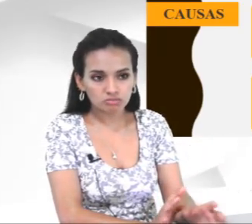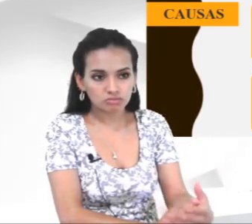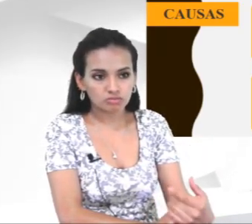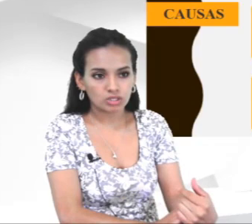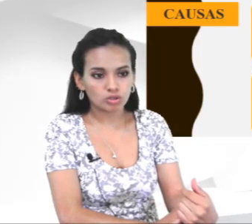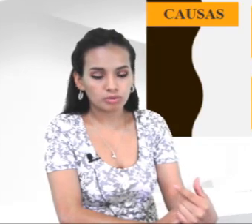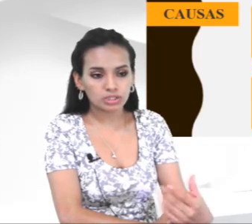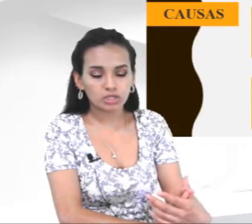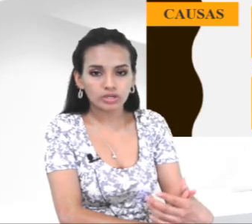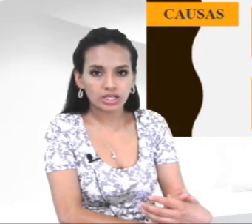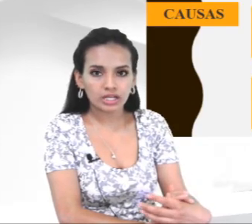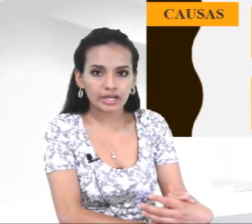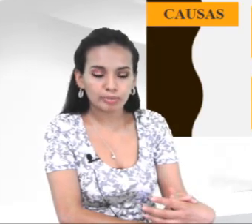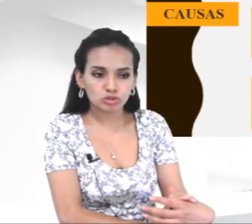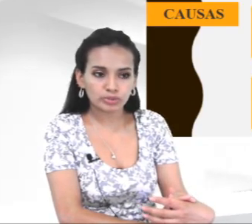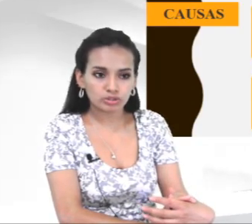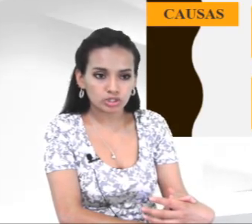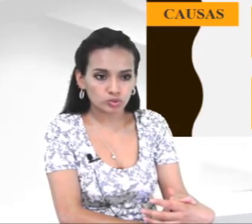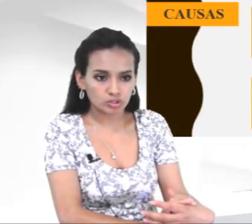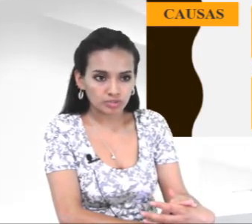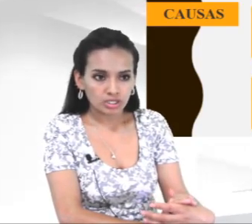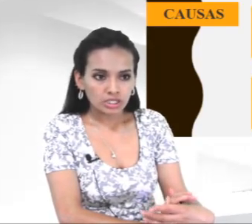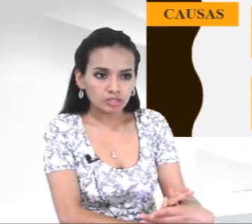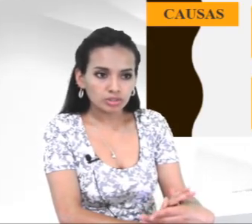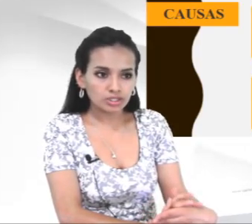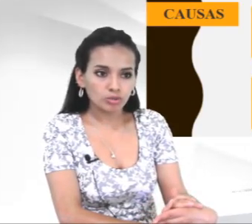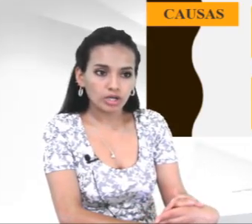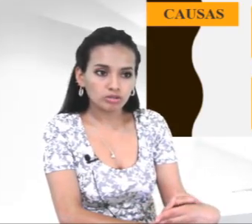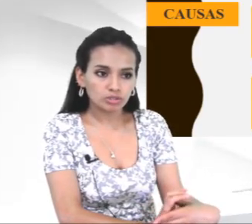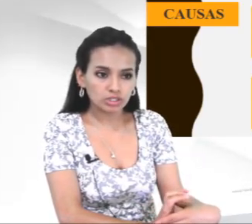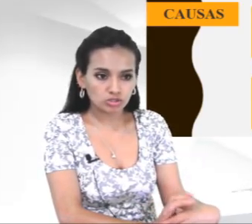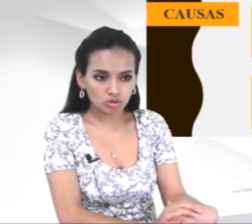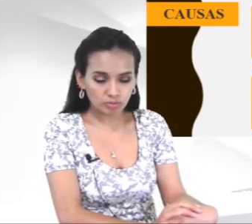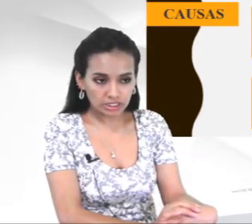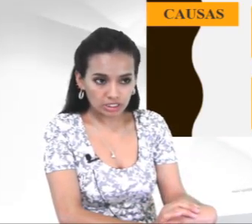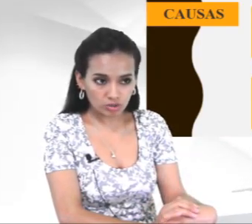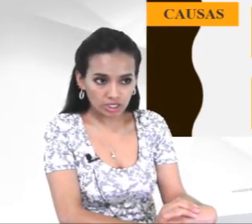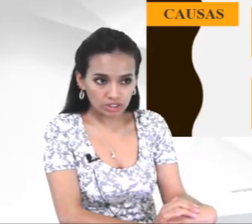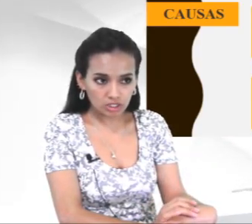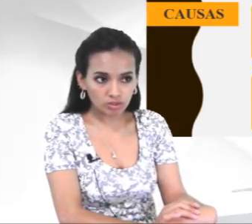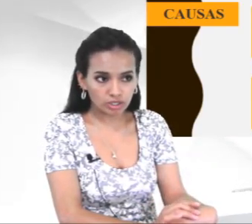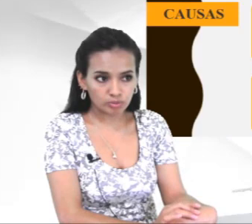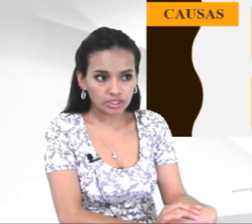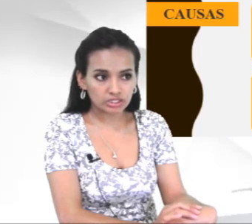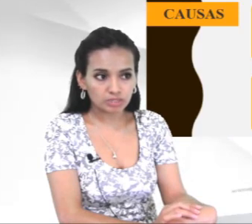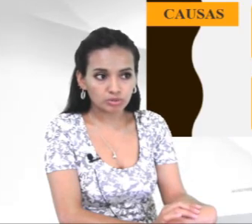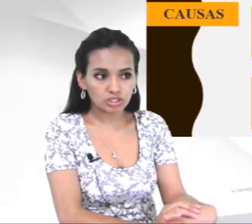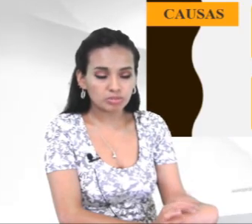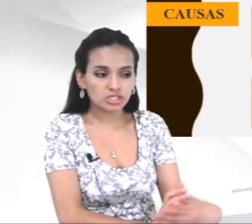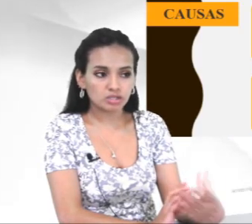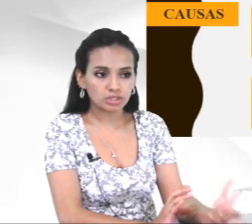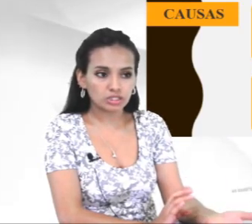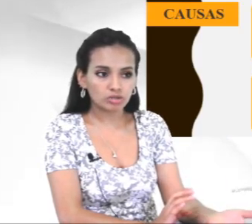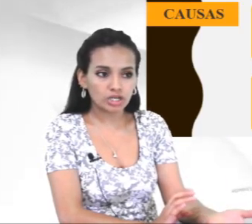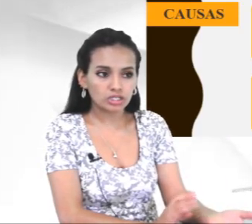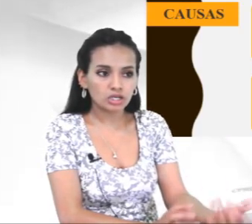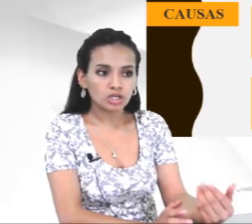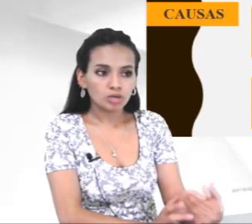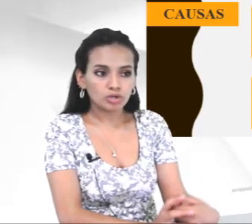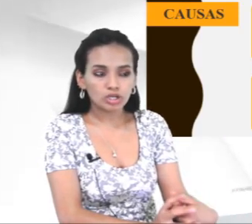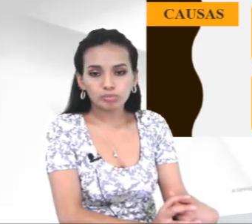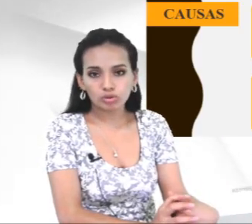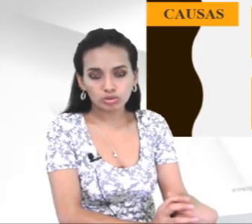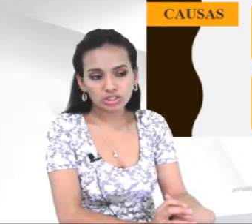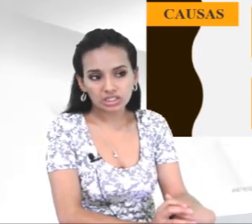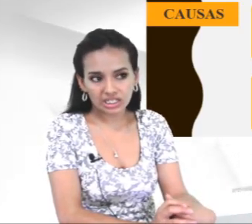dañan enormemente lo que es la capa superior del suelo también tenemos la contaminación con materia orgánica un ejemplo en la que se aporta demasiada materia orgánica